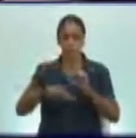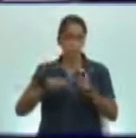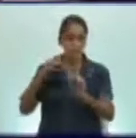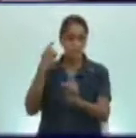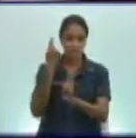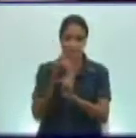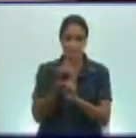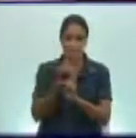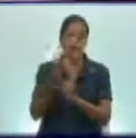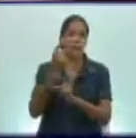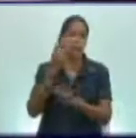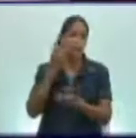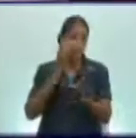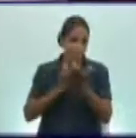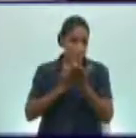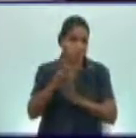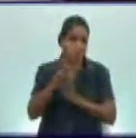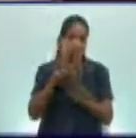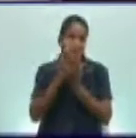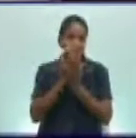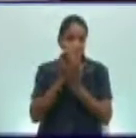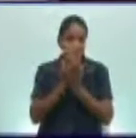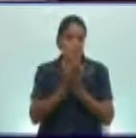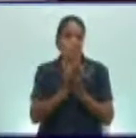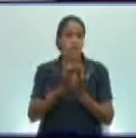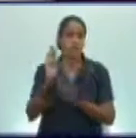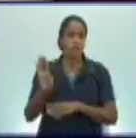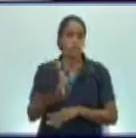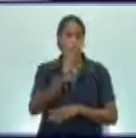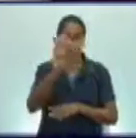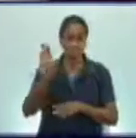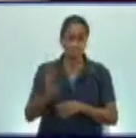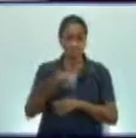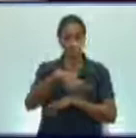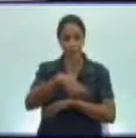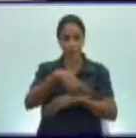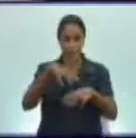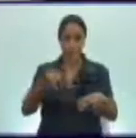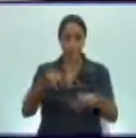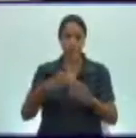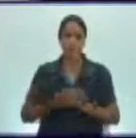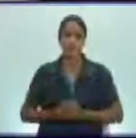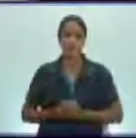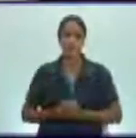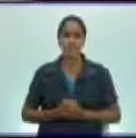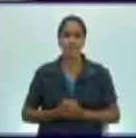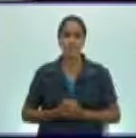aprendiendo de la biología y en este caso de la biología de los animales.